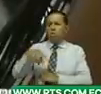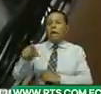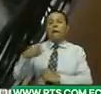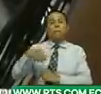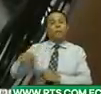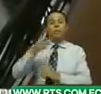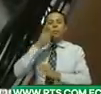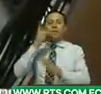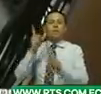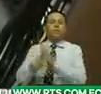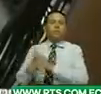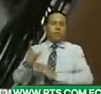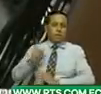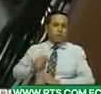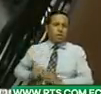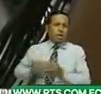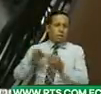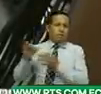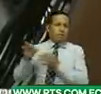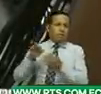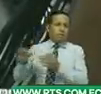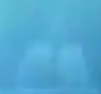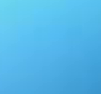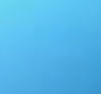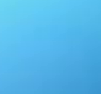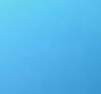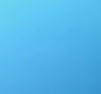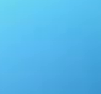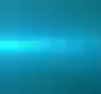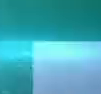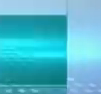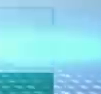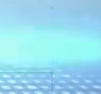fiscalía, informó Charlie Pisa.